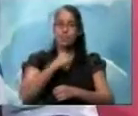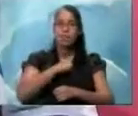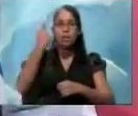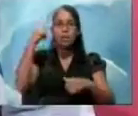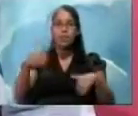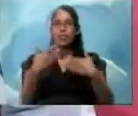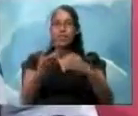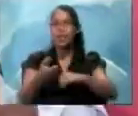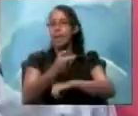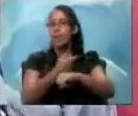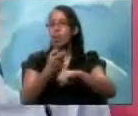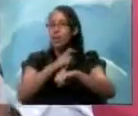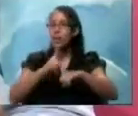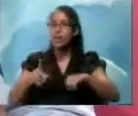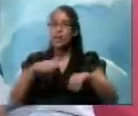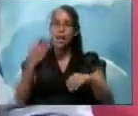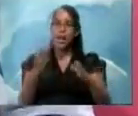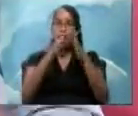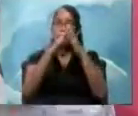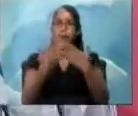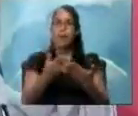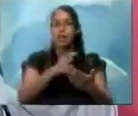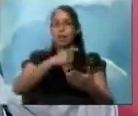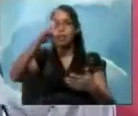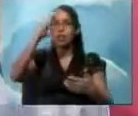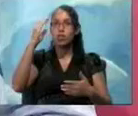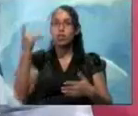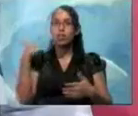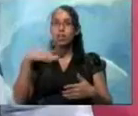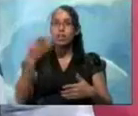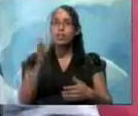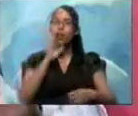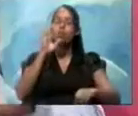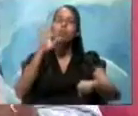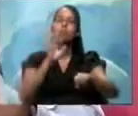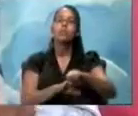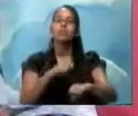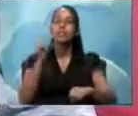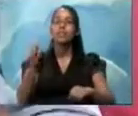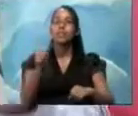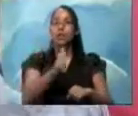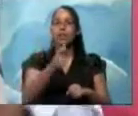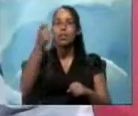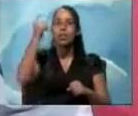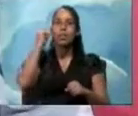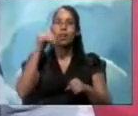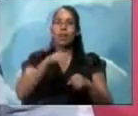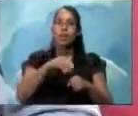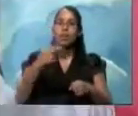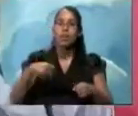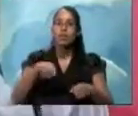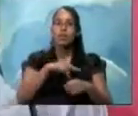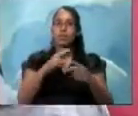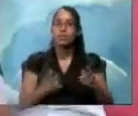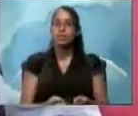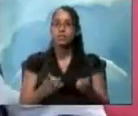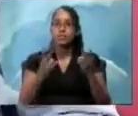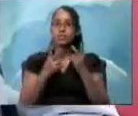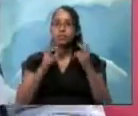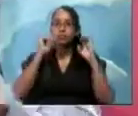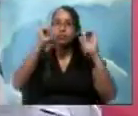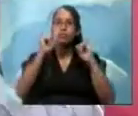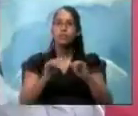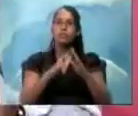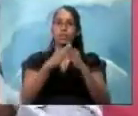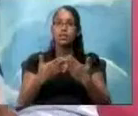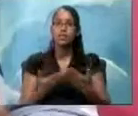los gobernantes que la palabra de Dios tiene que cumplirse cada día en nuestra vida. Y esa es la misma palabra